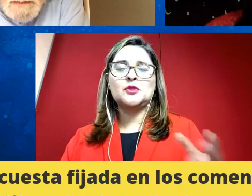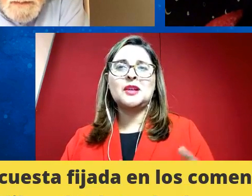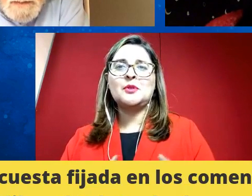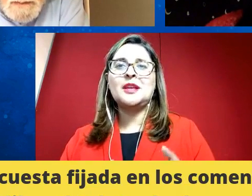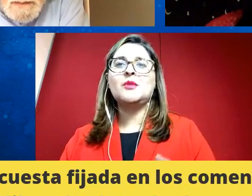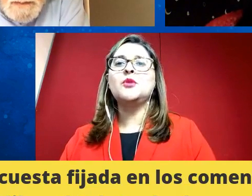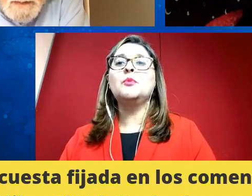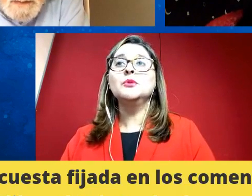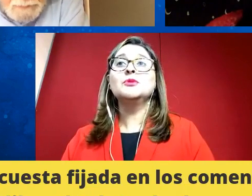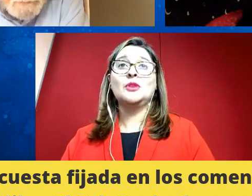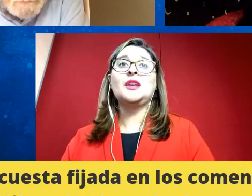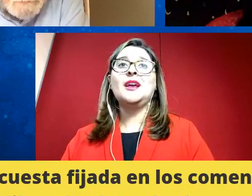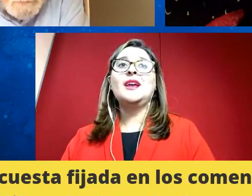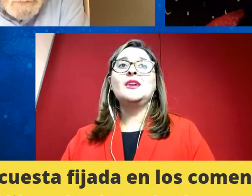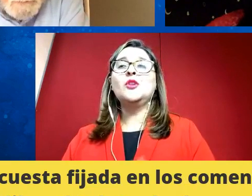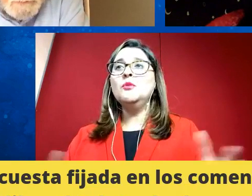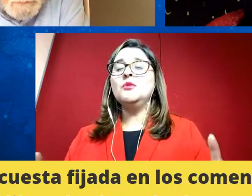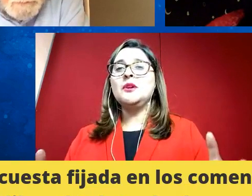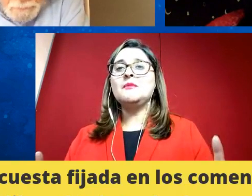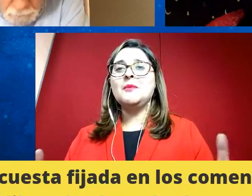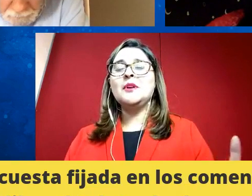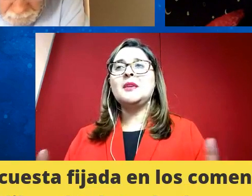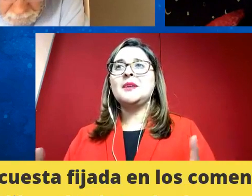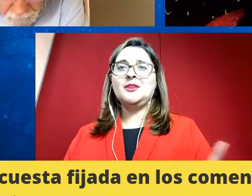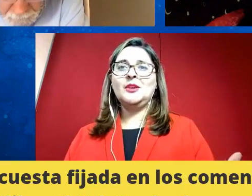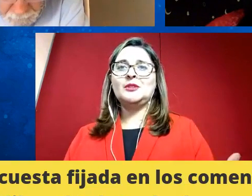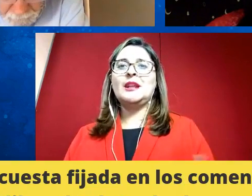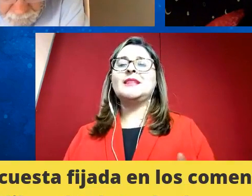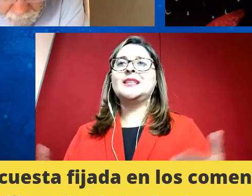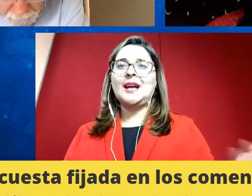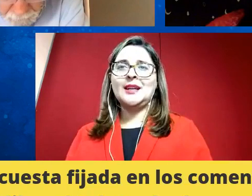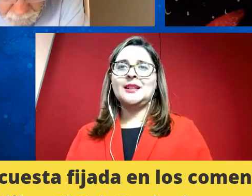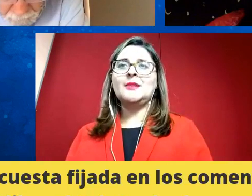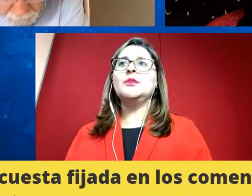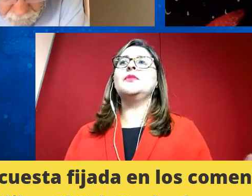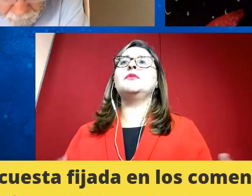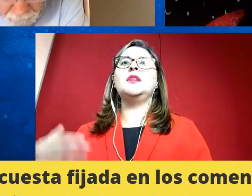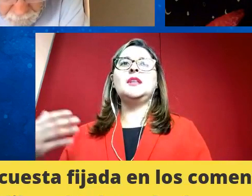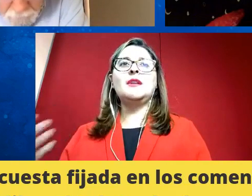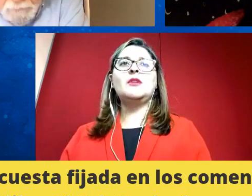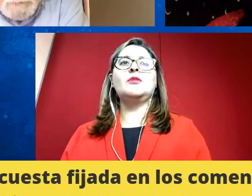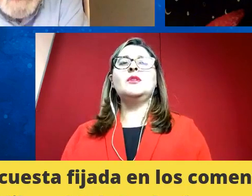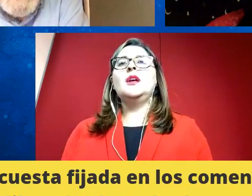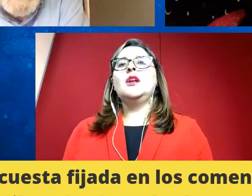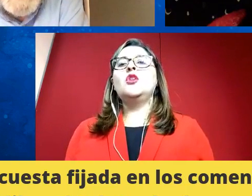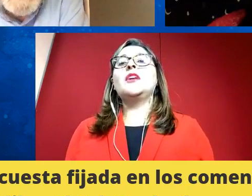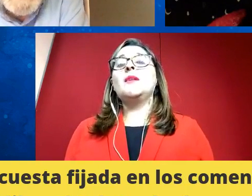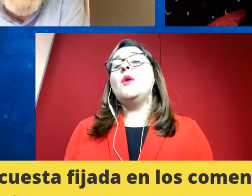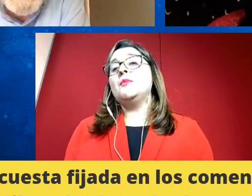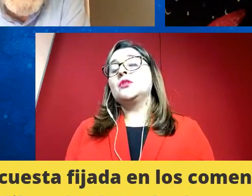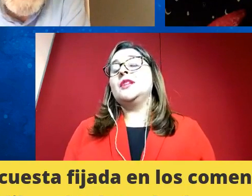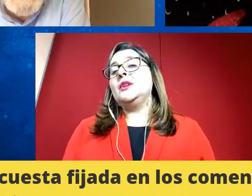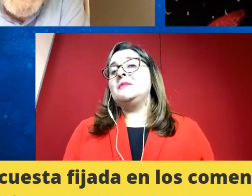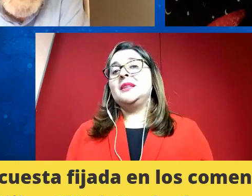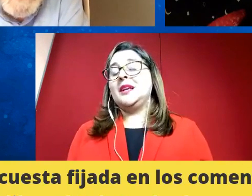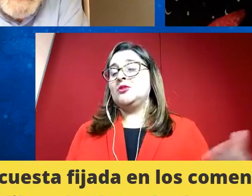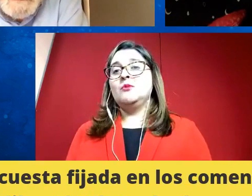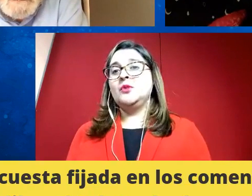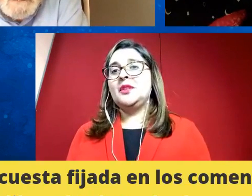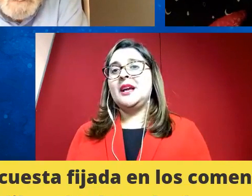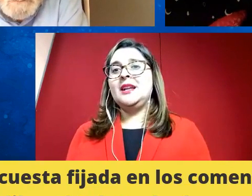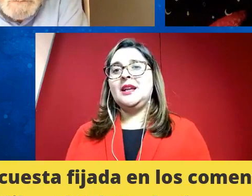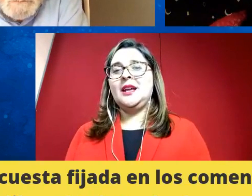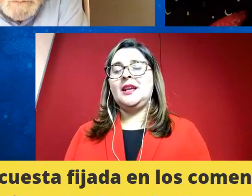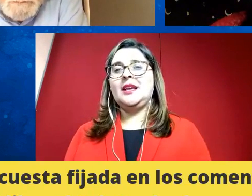usted, el profesor ya ponía algunos puntos de cómo vamos equiparando esto, la ventaja que tenemos en definitiva con lo que vamos aportando a la